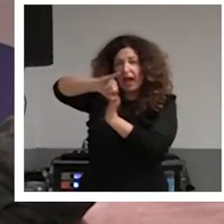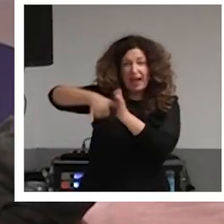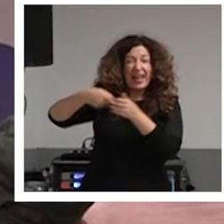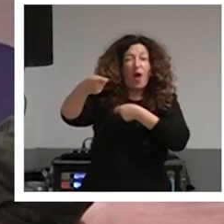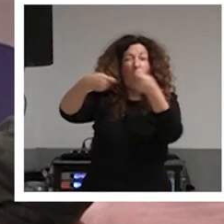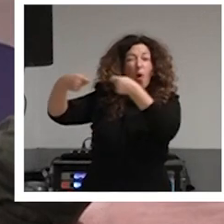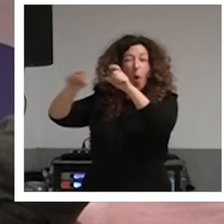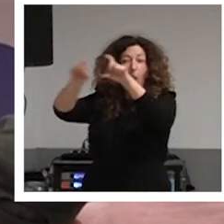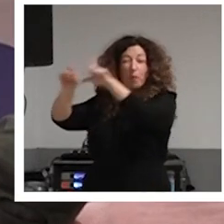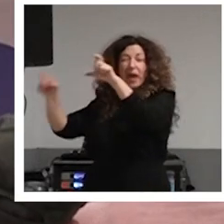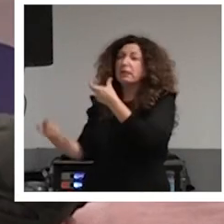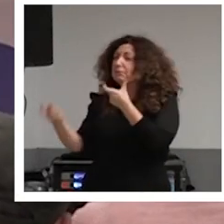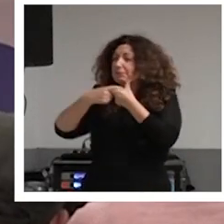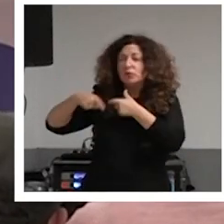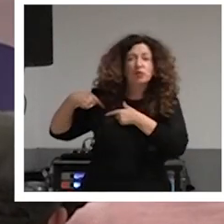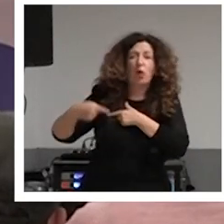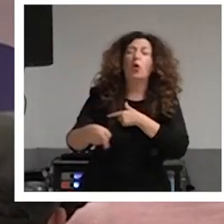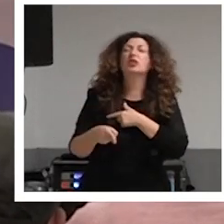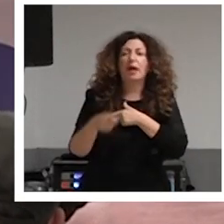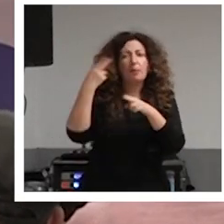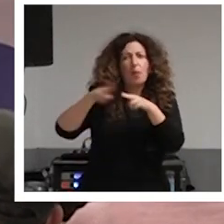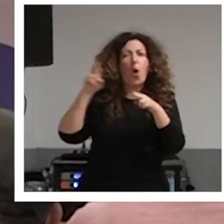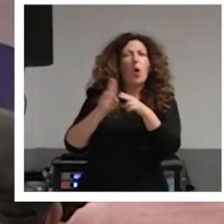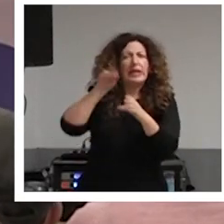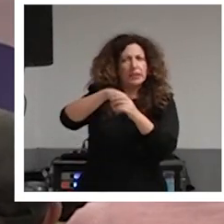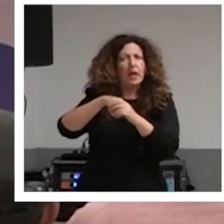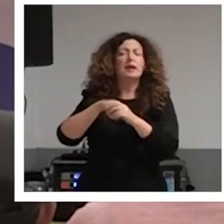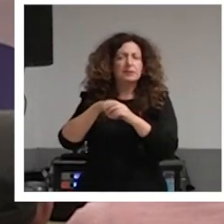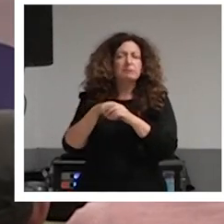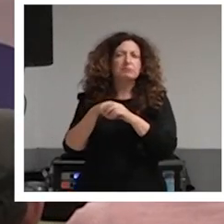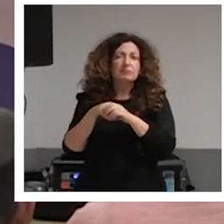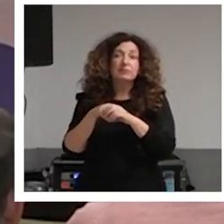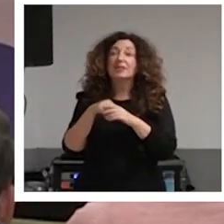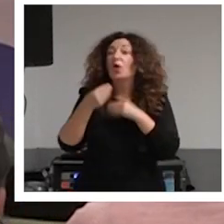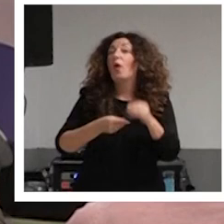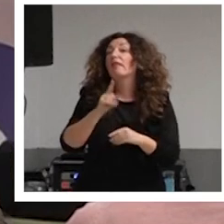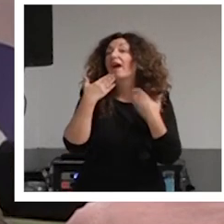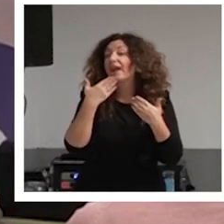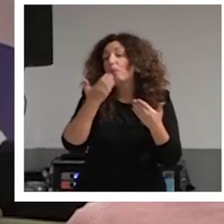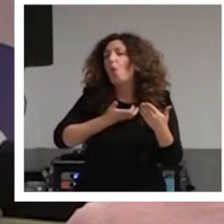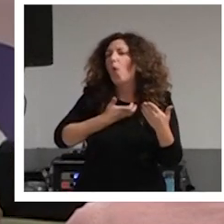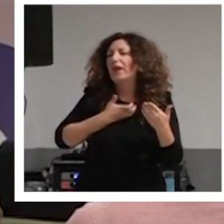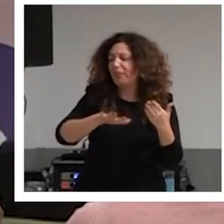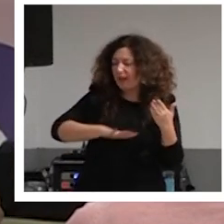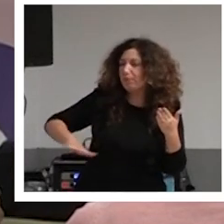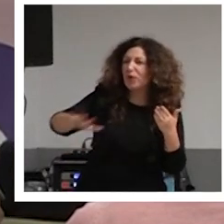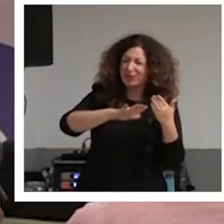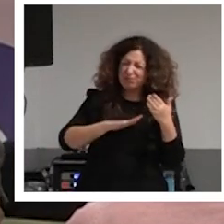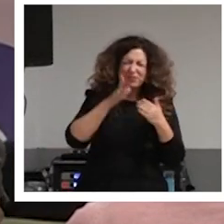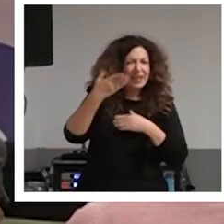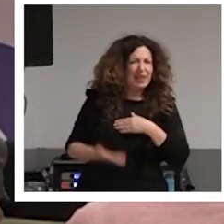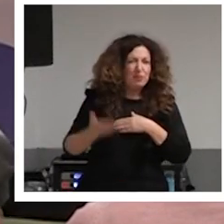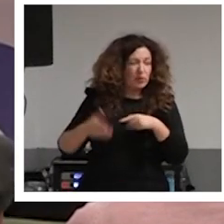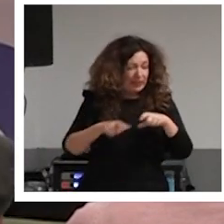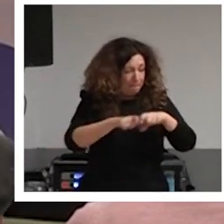participando diariamente en todas las políticas que está llegando a cabo se hace desde los municipios Por eso creo que es importante este